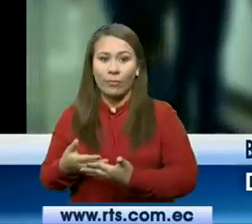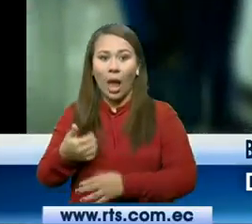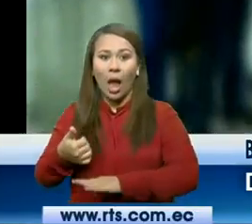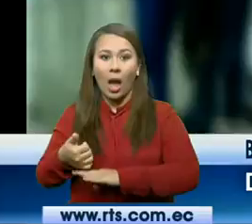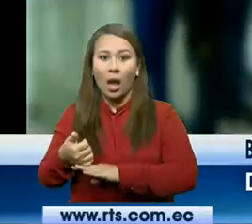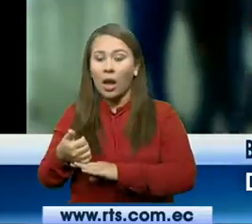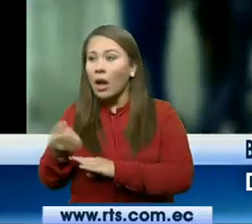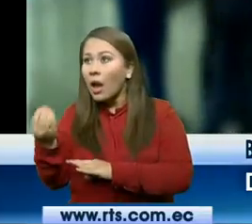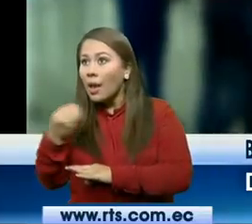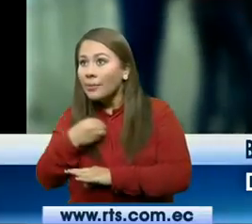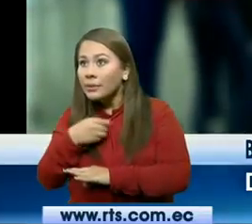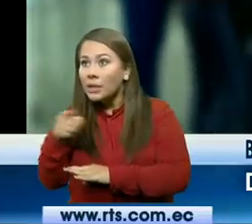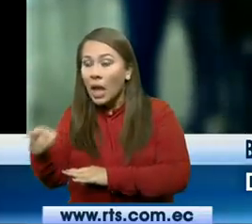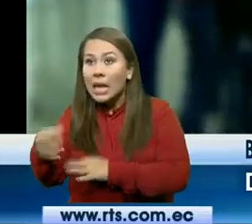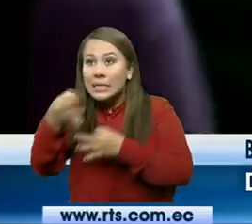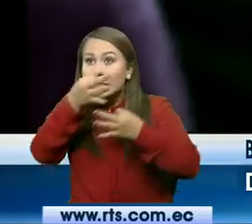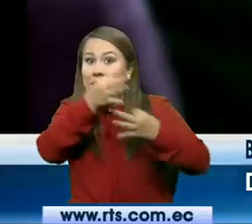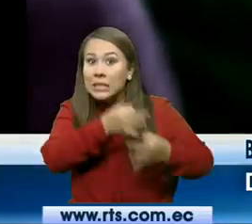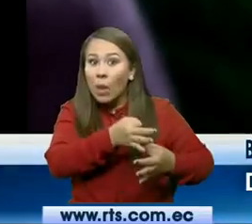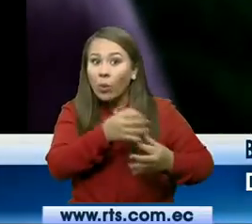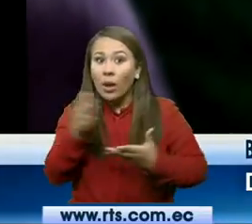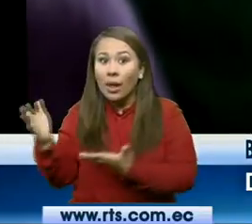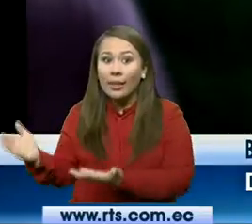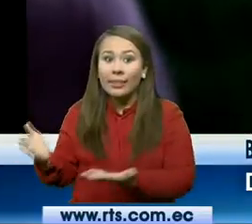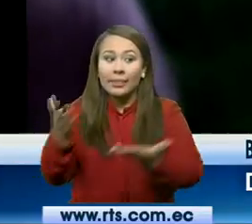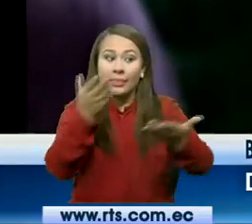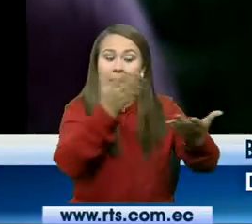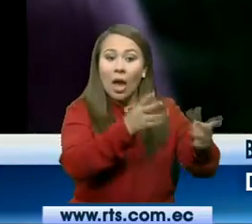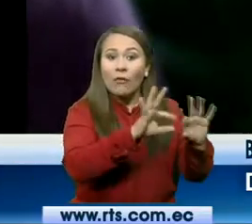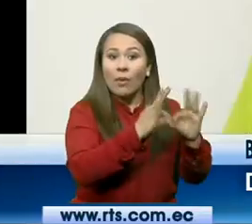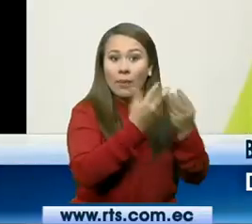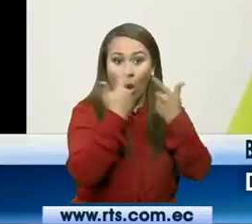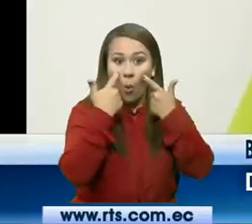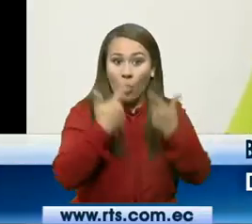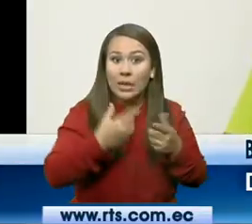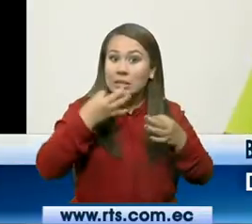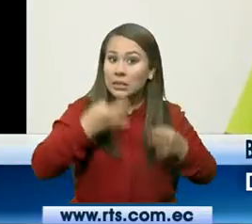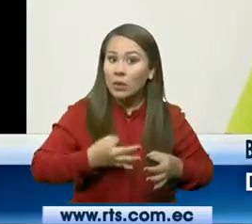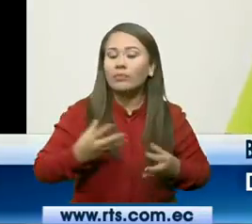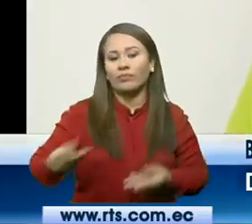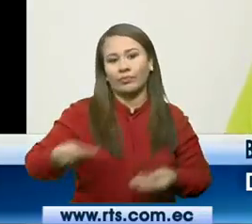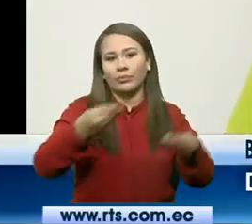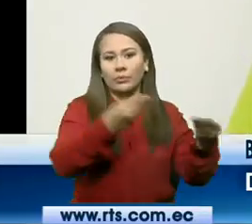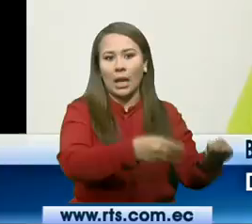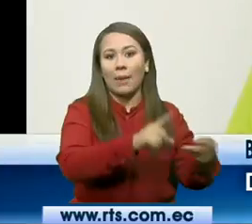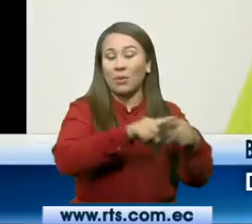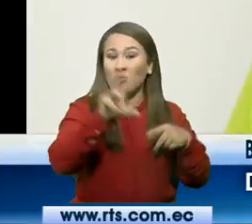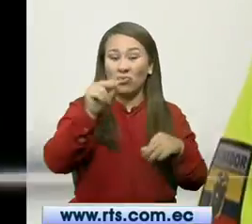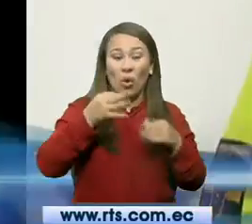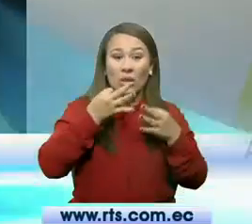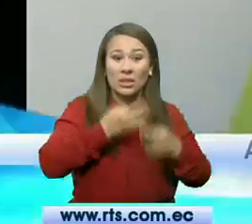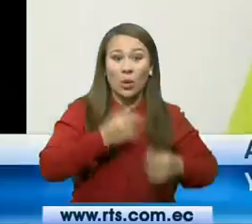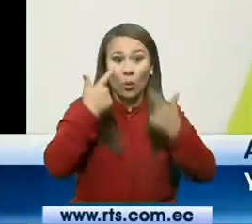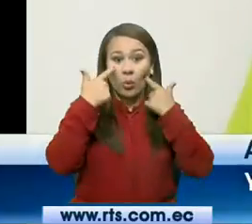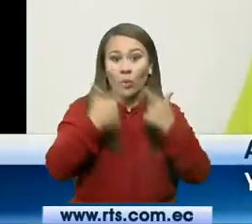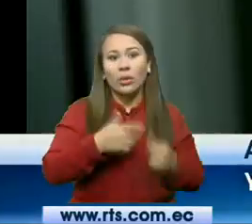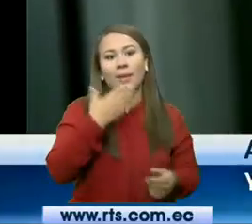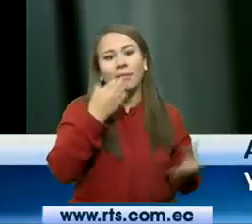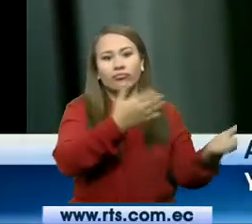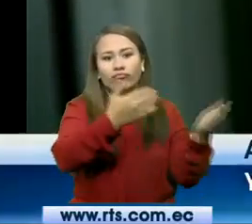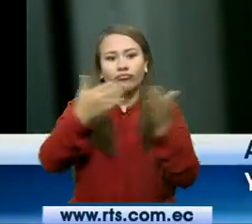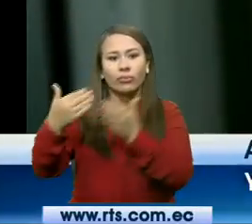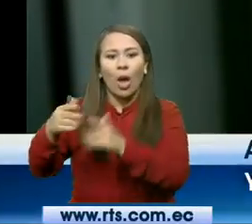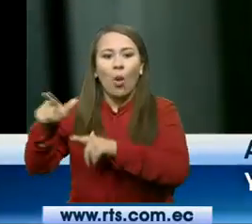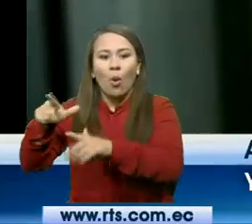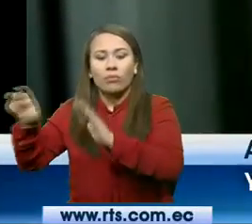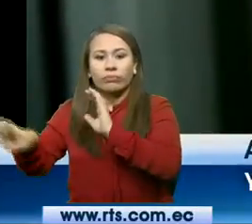compruebe que el núcleo familiar está en capacidad de garantizar su bienestar. Lo que nosotros tratamos siempre de salvaguardar la integridad. Un